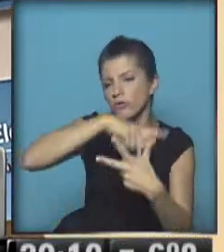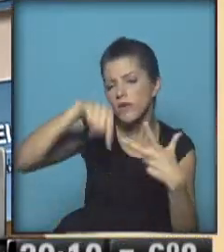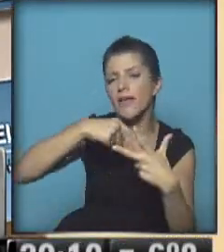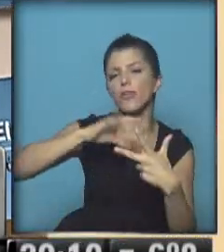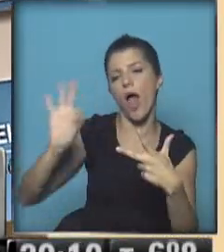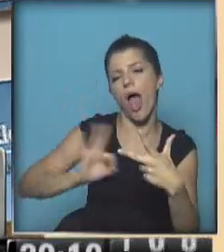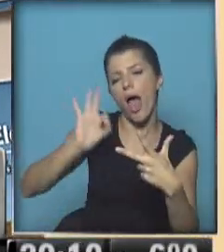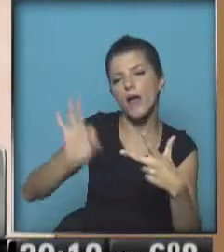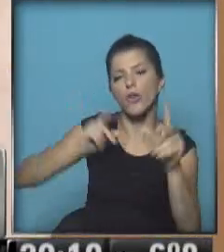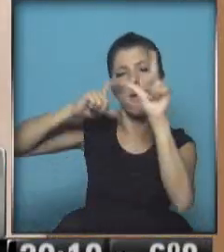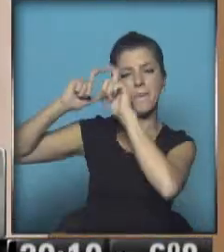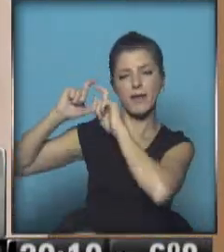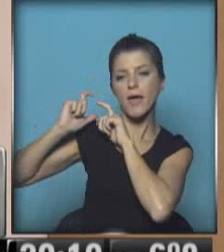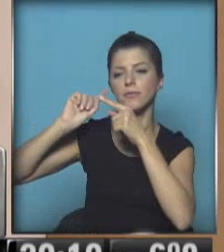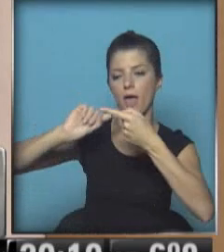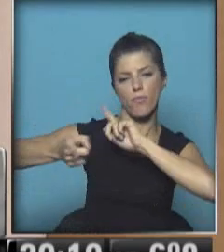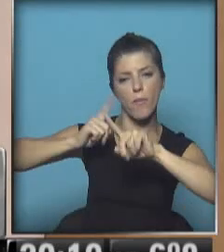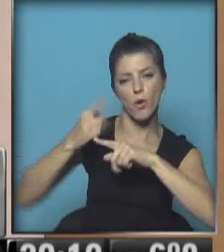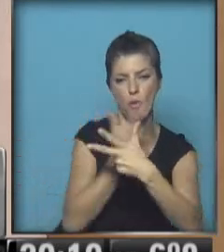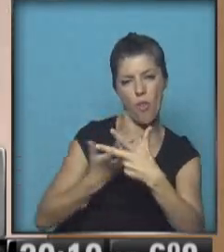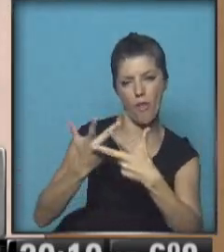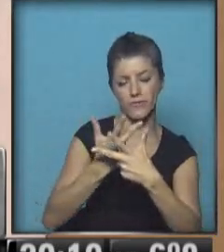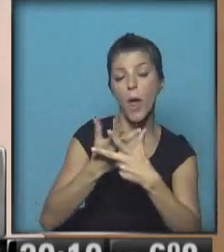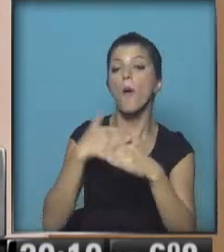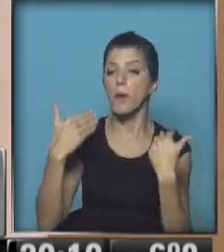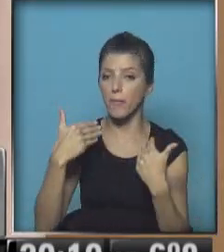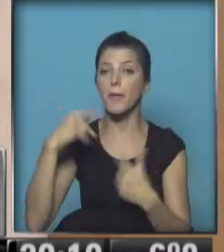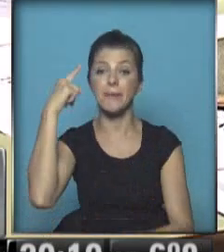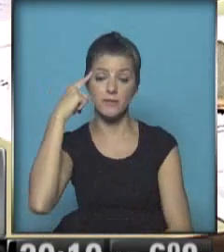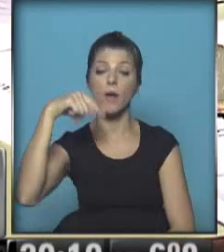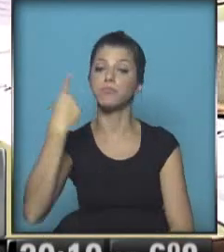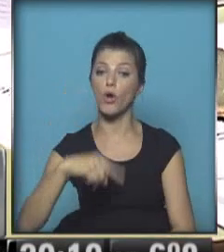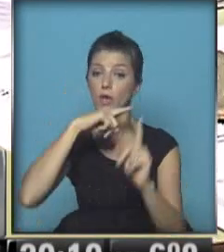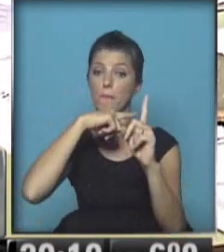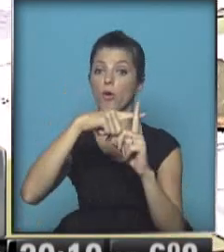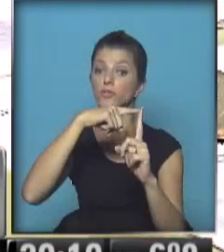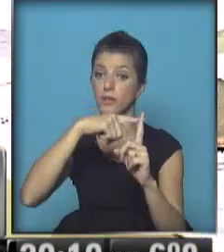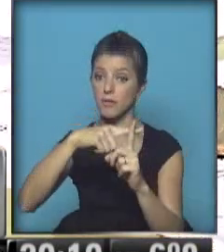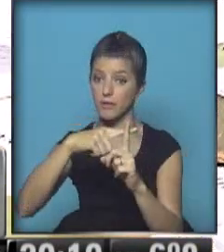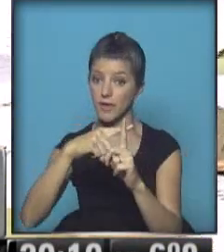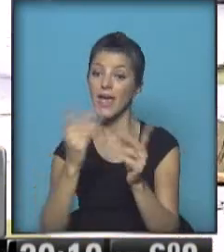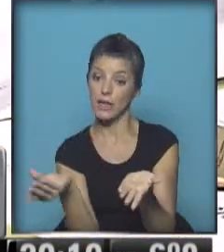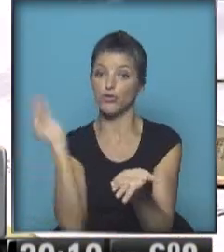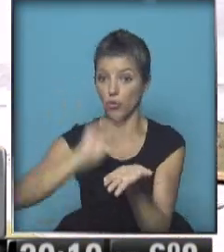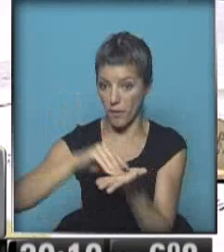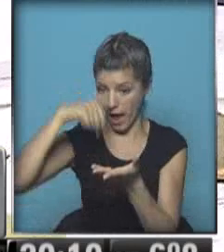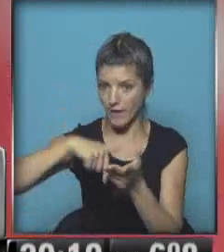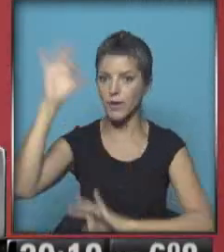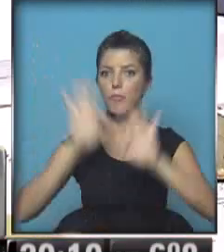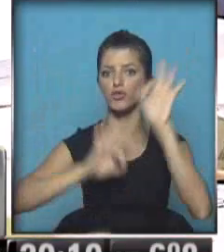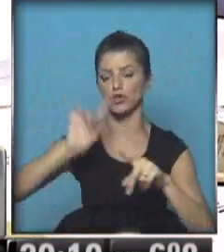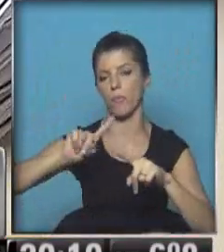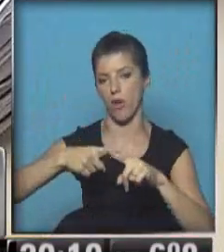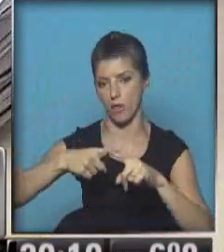conocimiento y de relaciones personales como para definir cosas positivas y que sumen para para la propuesta política en